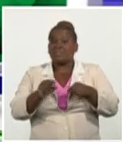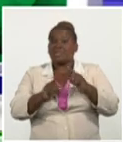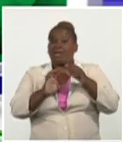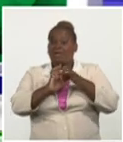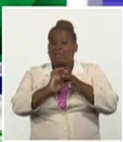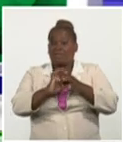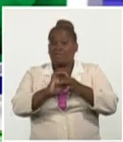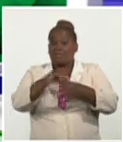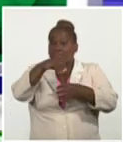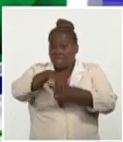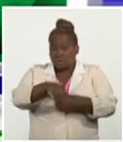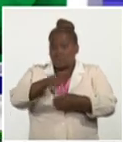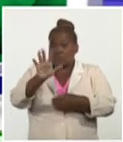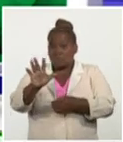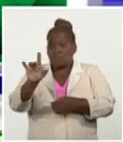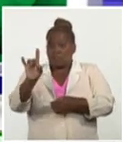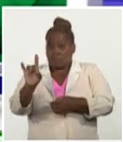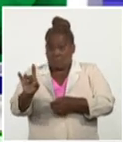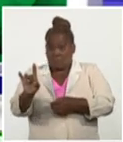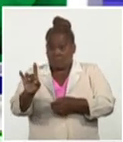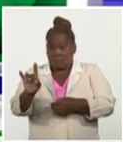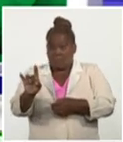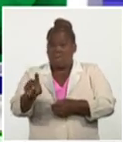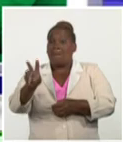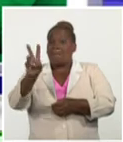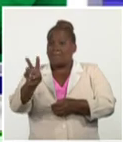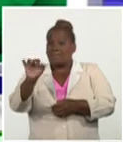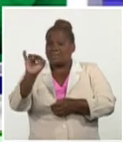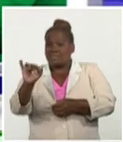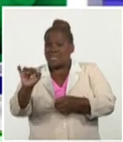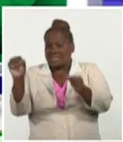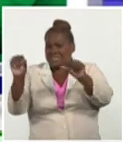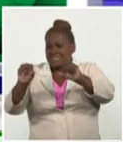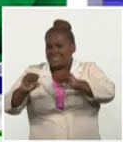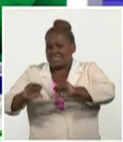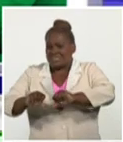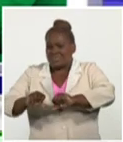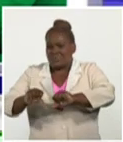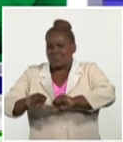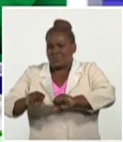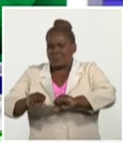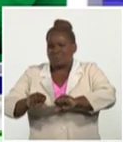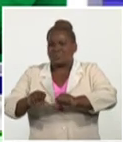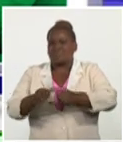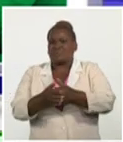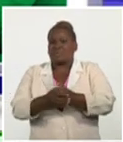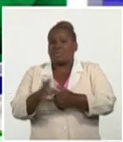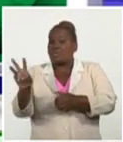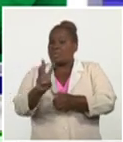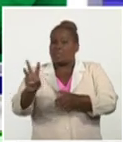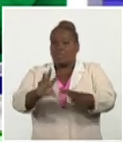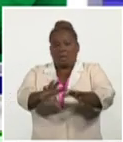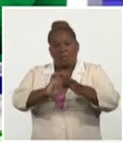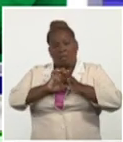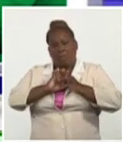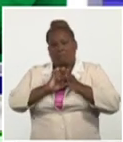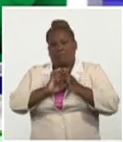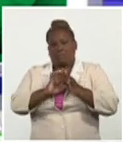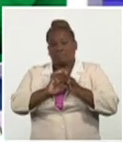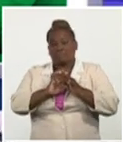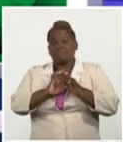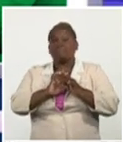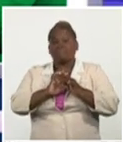59, 26 son críticos y 33 graves. La curva